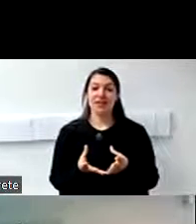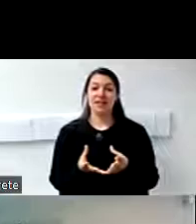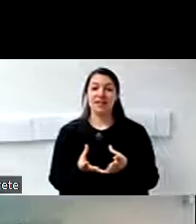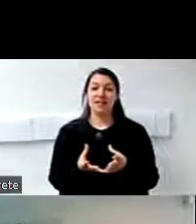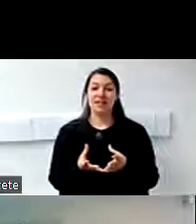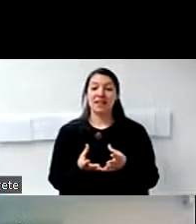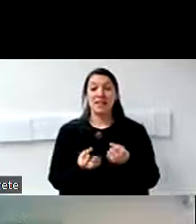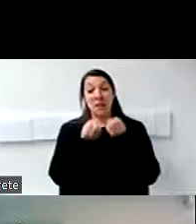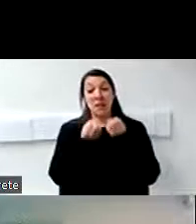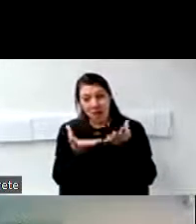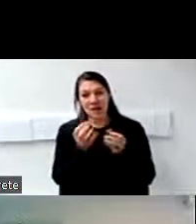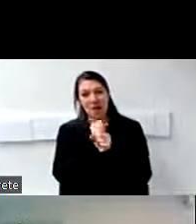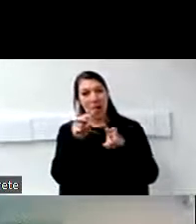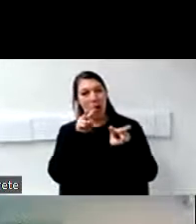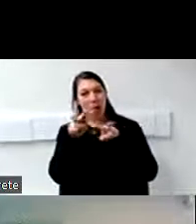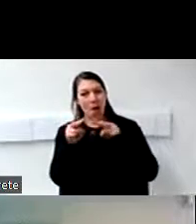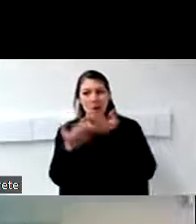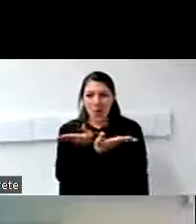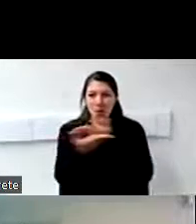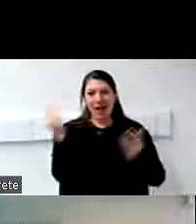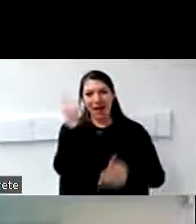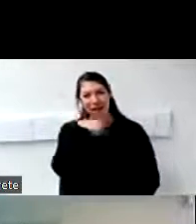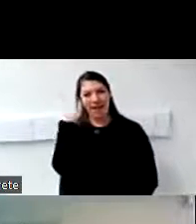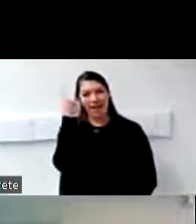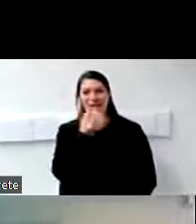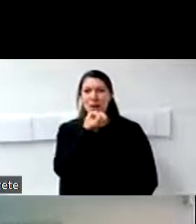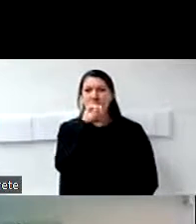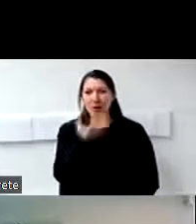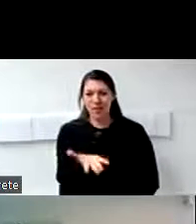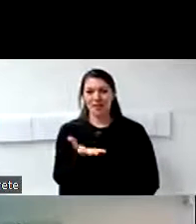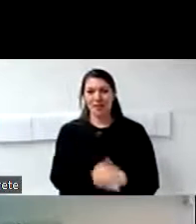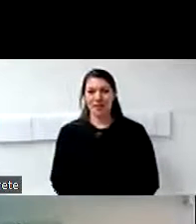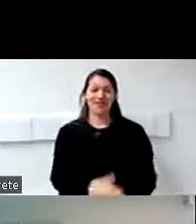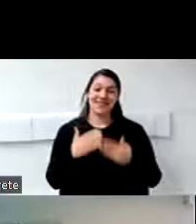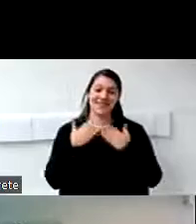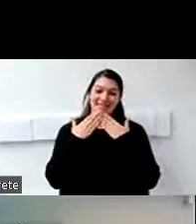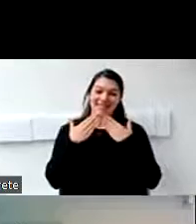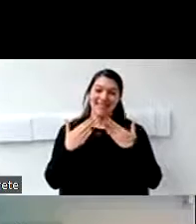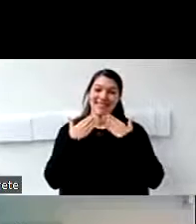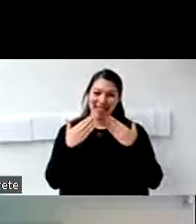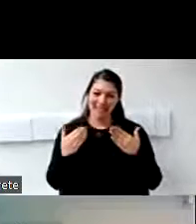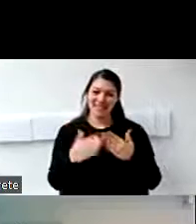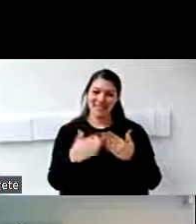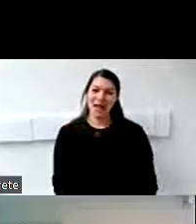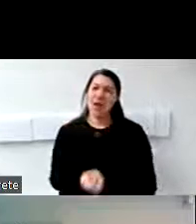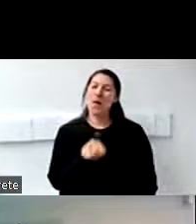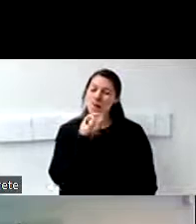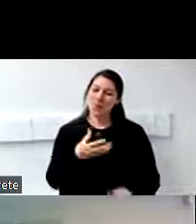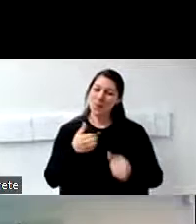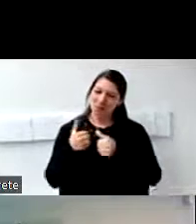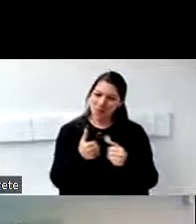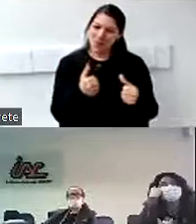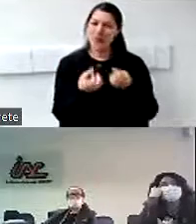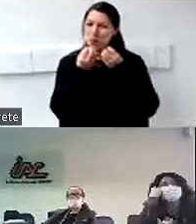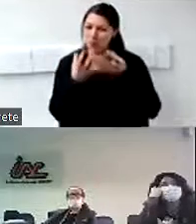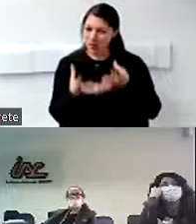hace bien que se vean. Ahí va, muy bien. Eso. Les agradezco. Bárbaro, bárbaro.